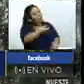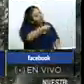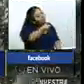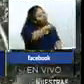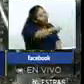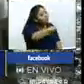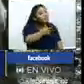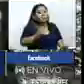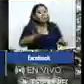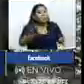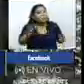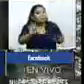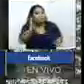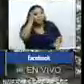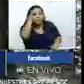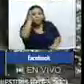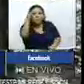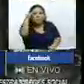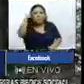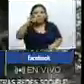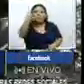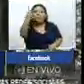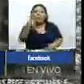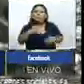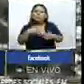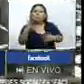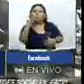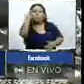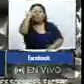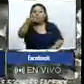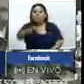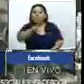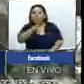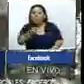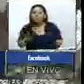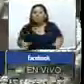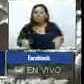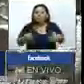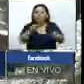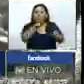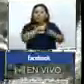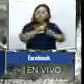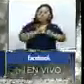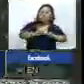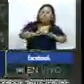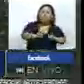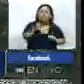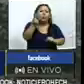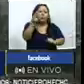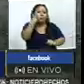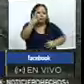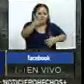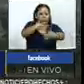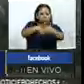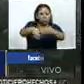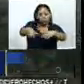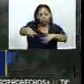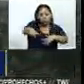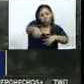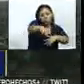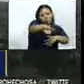José, sin imaginar que días después conoceríamos que perdió la vida en el lago de